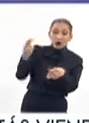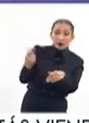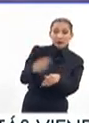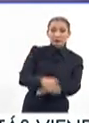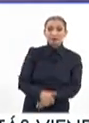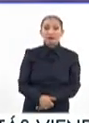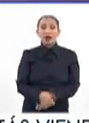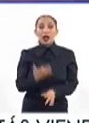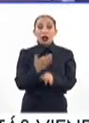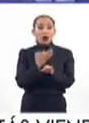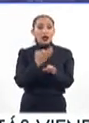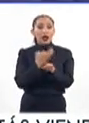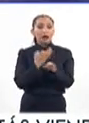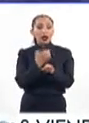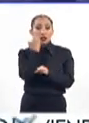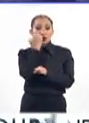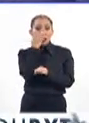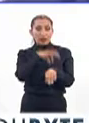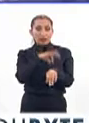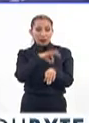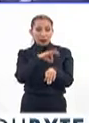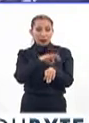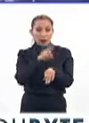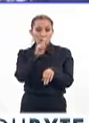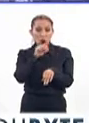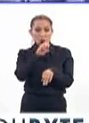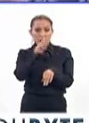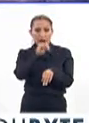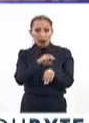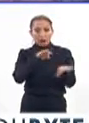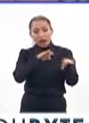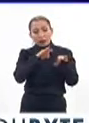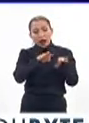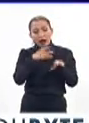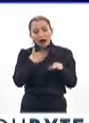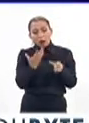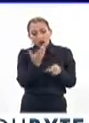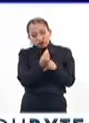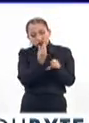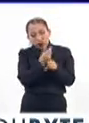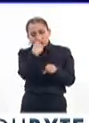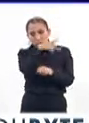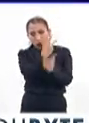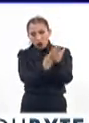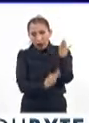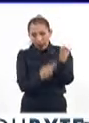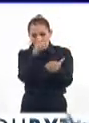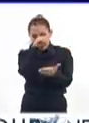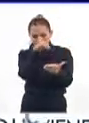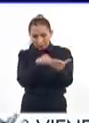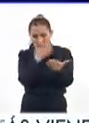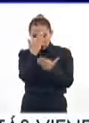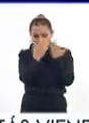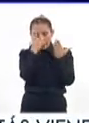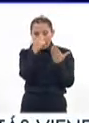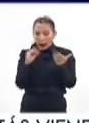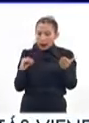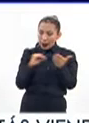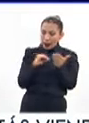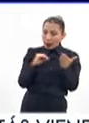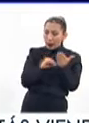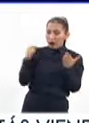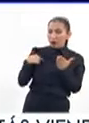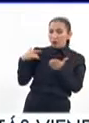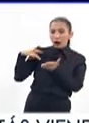necesita. Actualmente, la Facultad de Medicina de la UNAM trabaja en la actualización de sus planes de estudio, a fin de incorporar